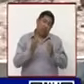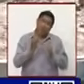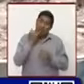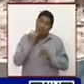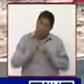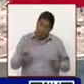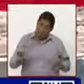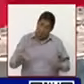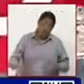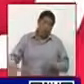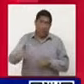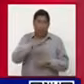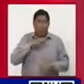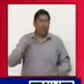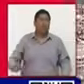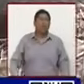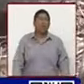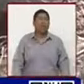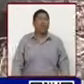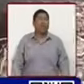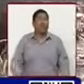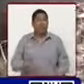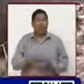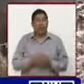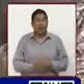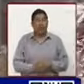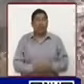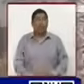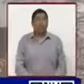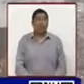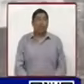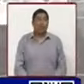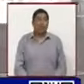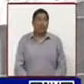los niños de este sector, el sector 2 de niños.